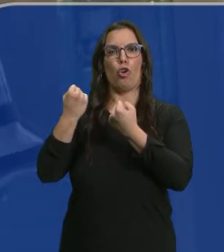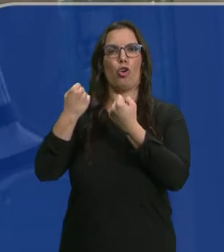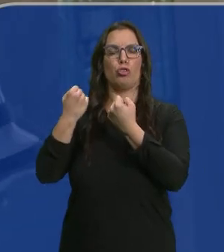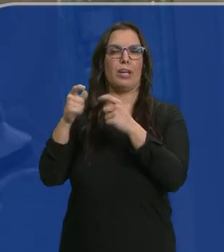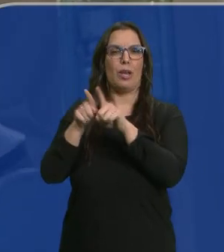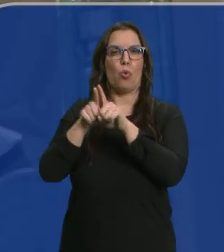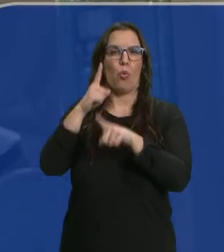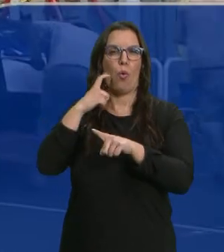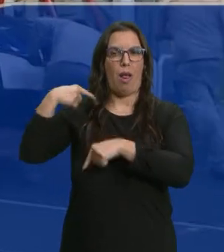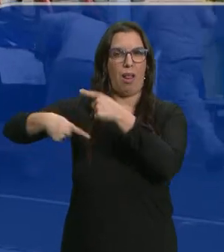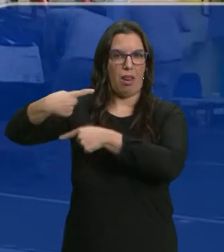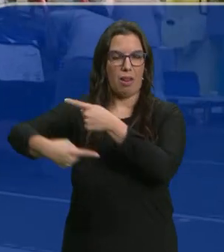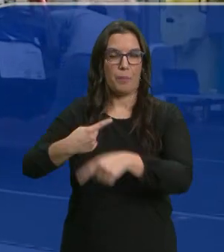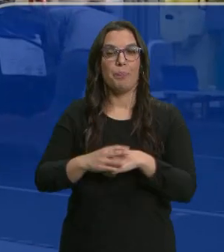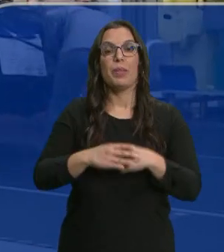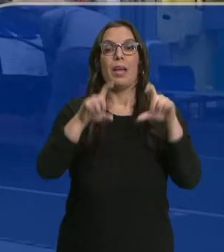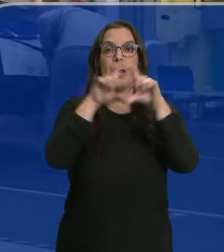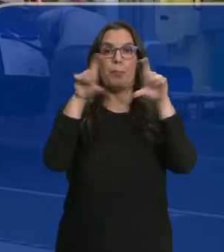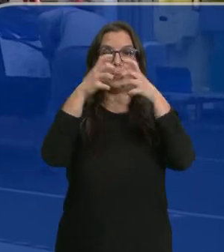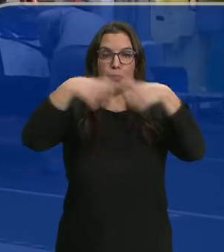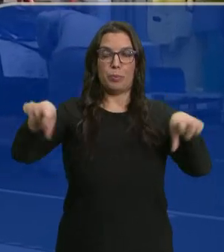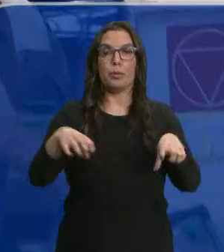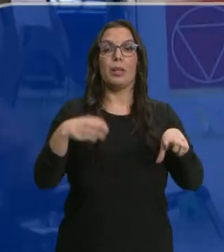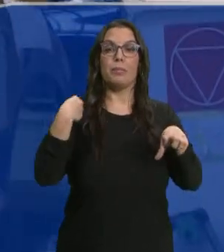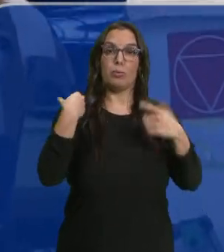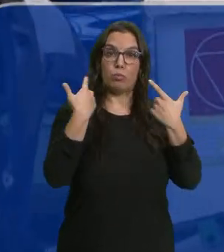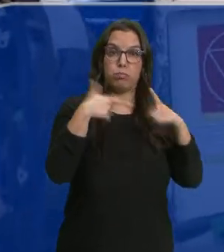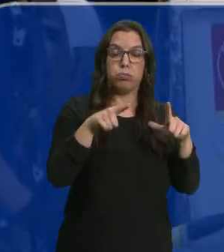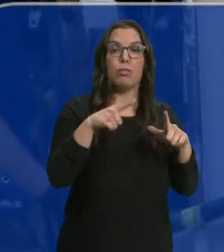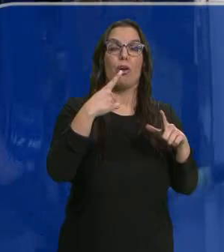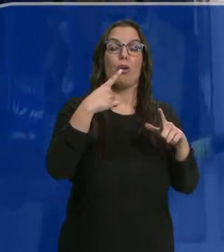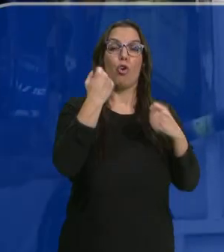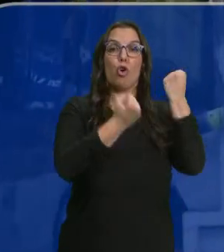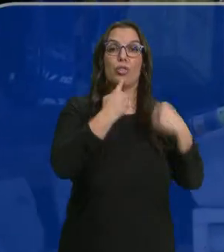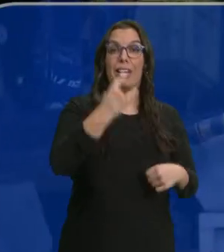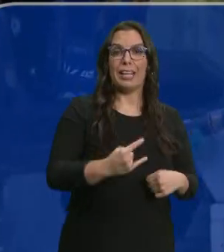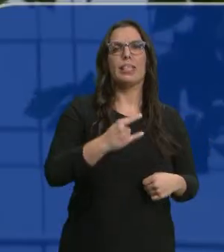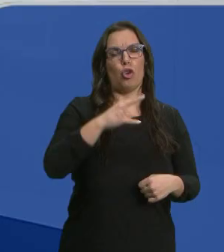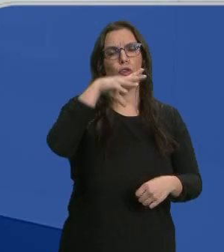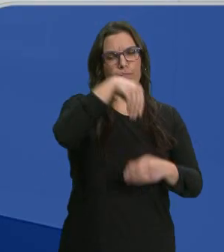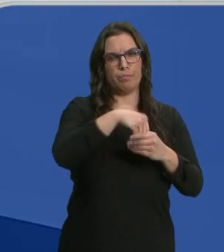otras 4 empresas. La dedicada al coche eléctrico se queda en Francia.